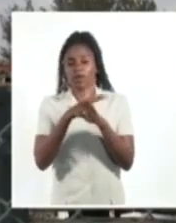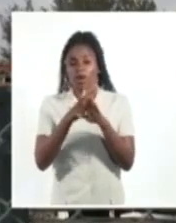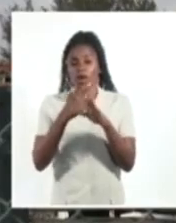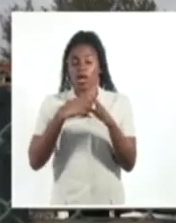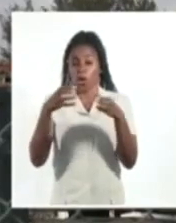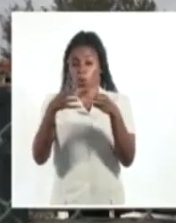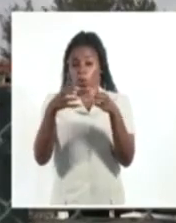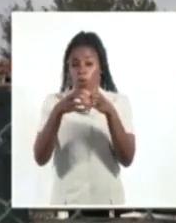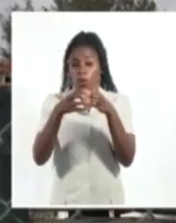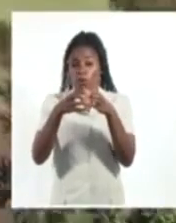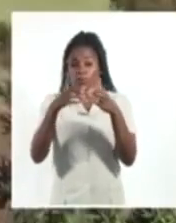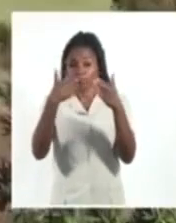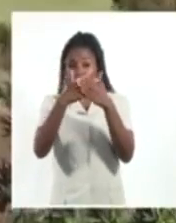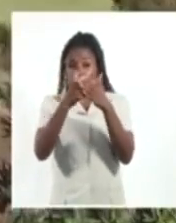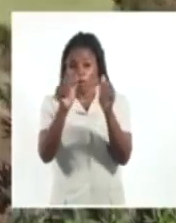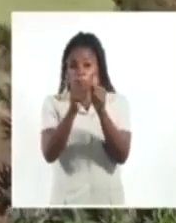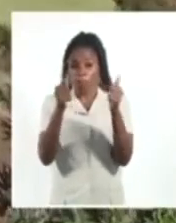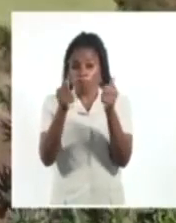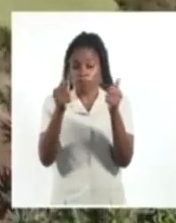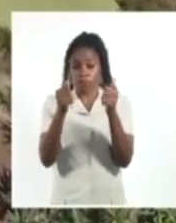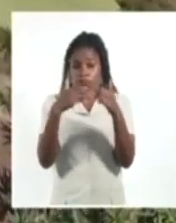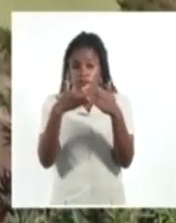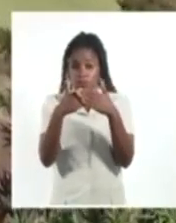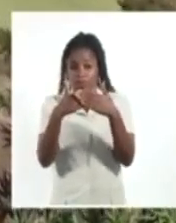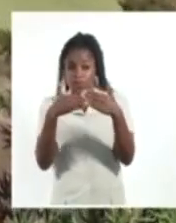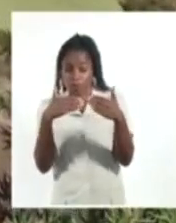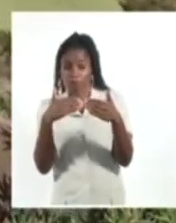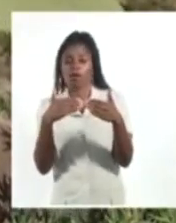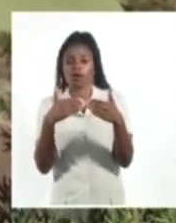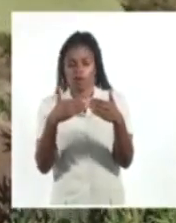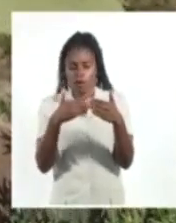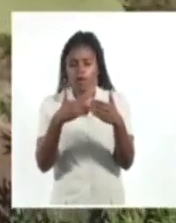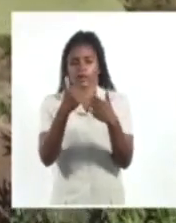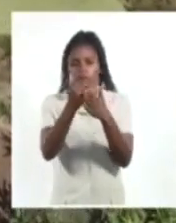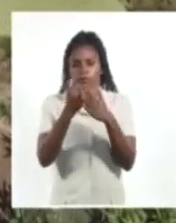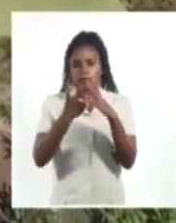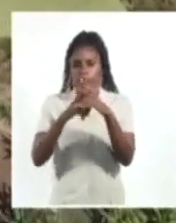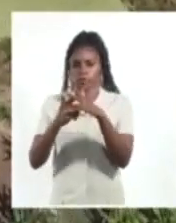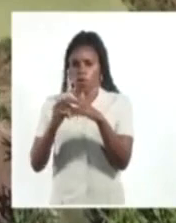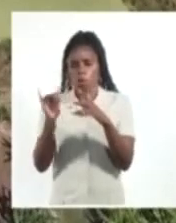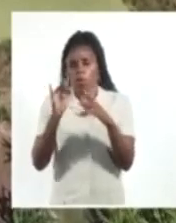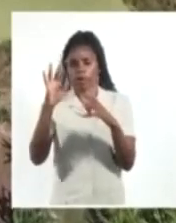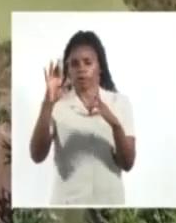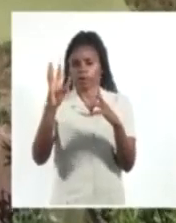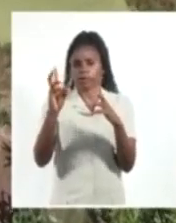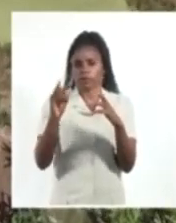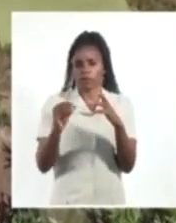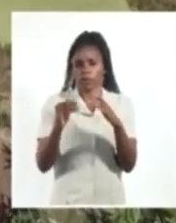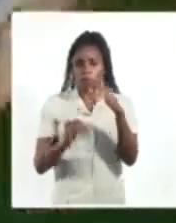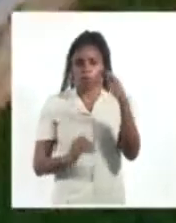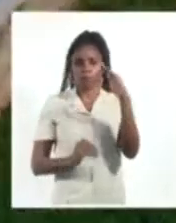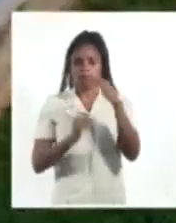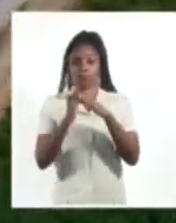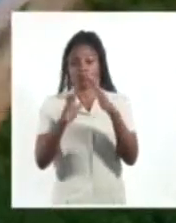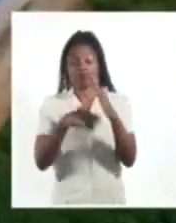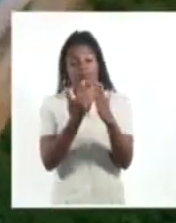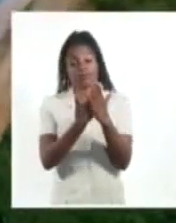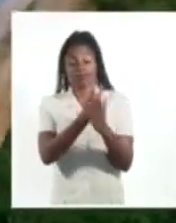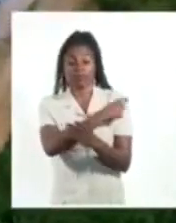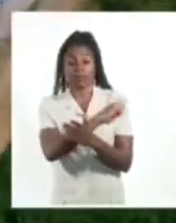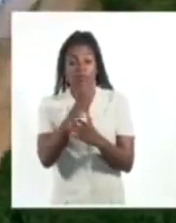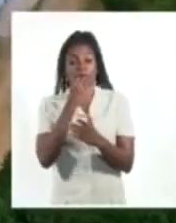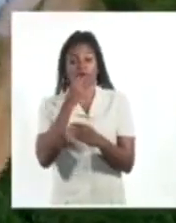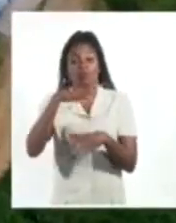a aumentar la coincidencia en su operación, y eso trae también como resultado un incremento de la demanda que también se